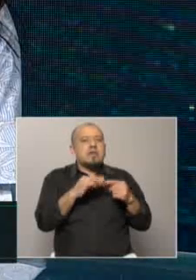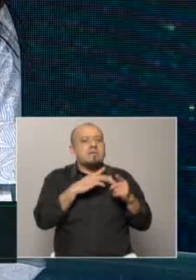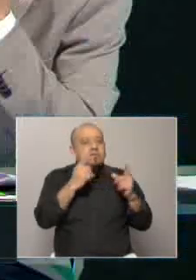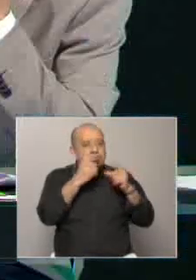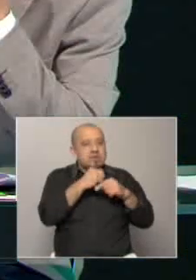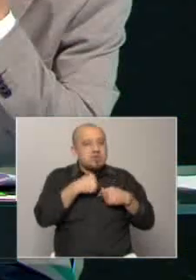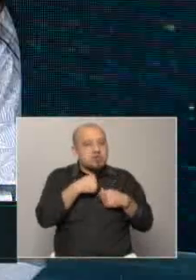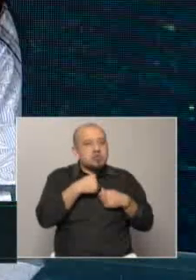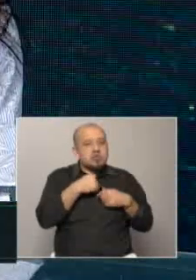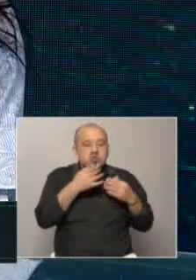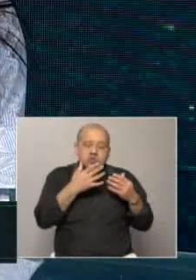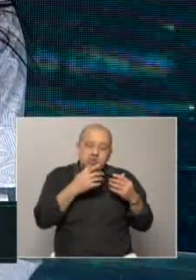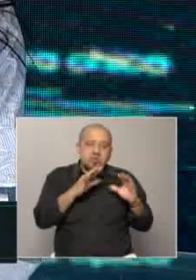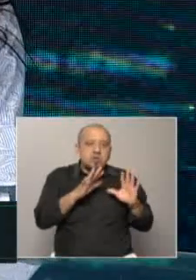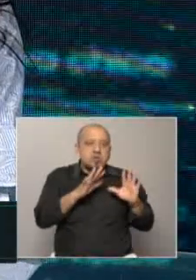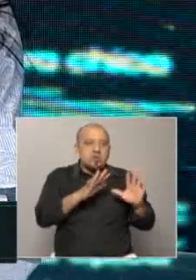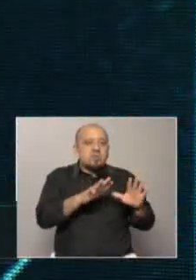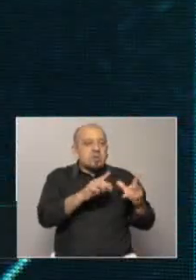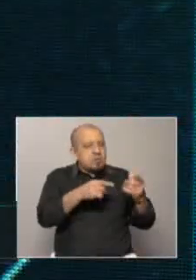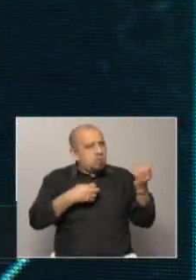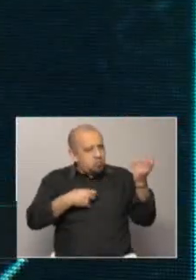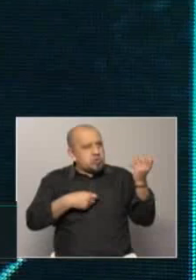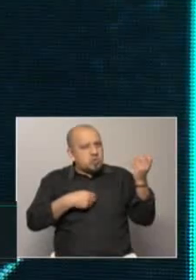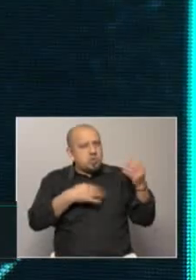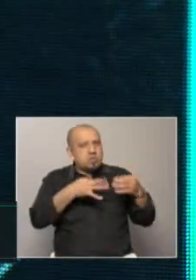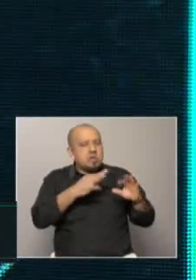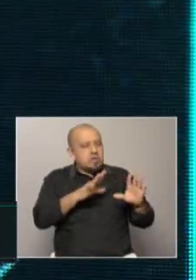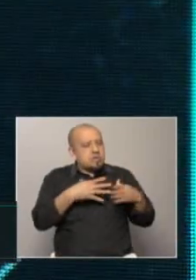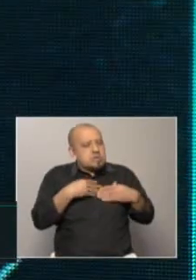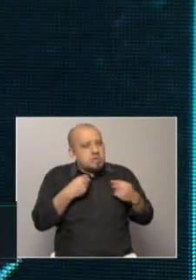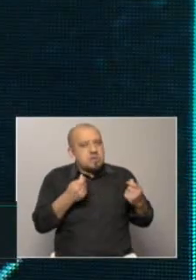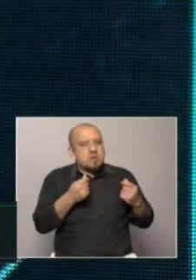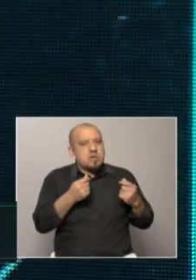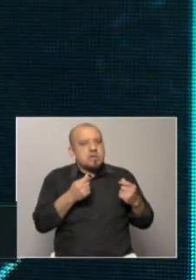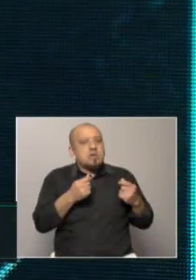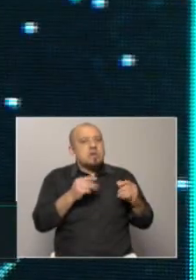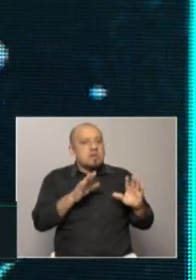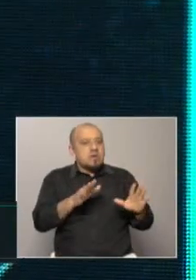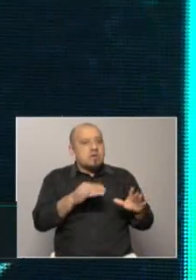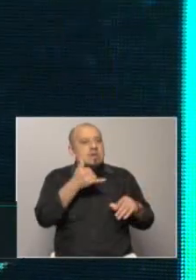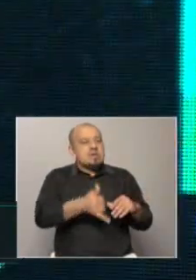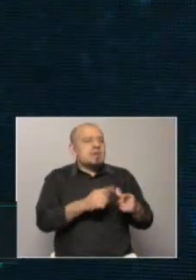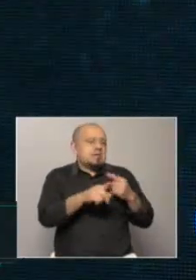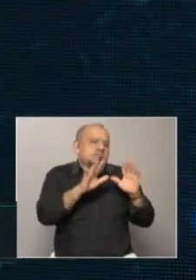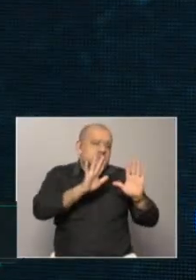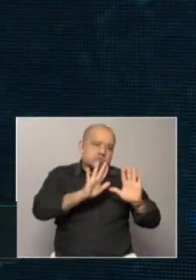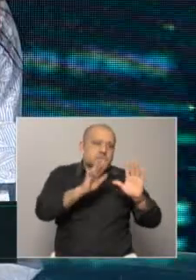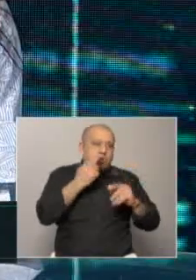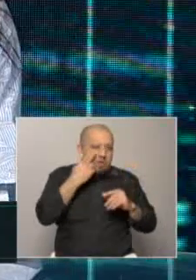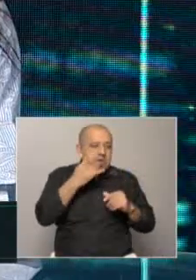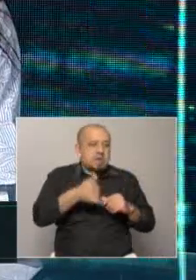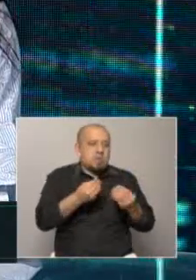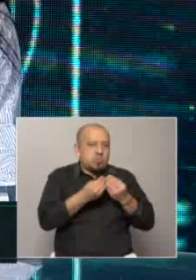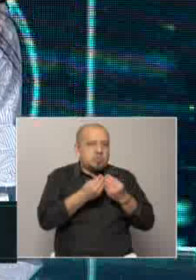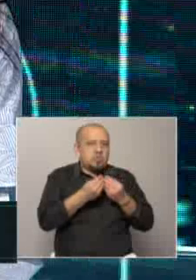yo también quería cuidarlo. O sea, para mí es un gran compositor y es un tipo muy sensible. Por supuesto que tiene miles de viajes y miles de inconvenientes, ¿no?